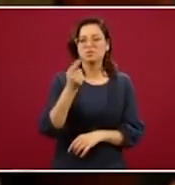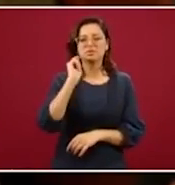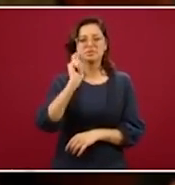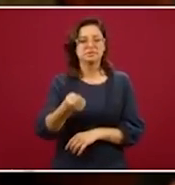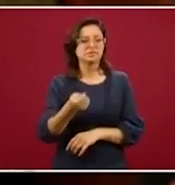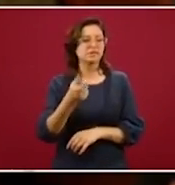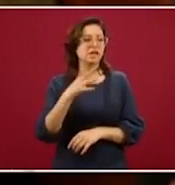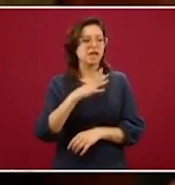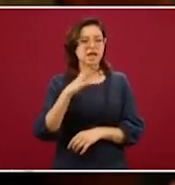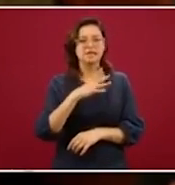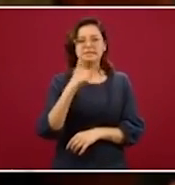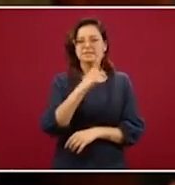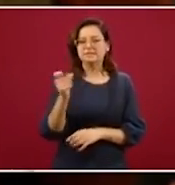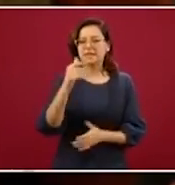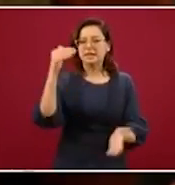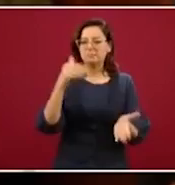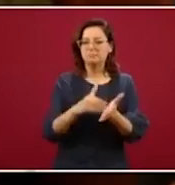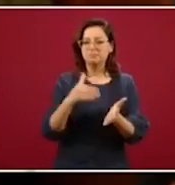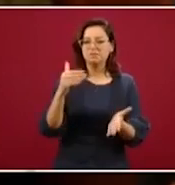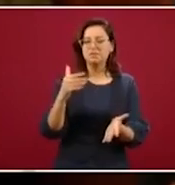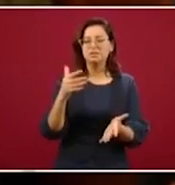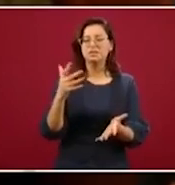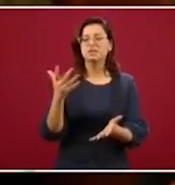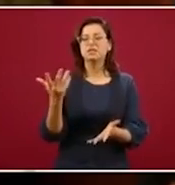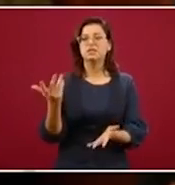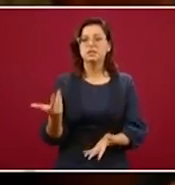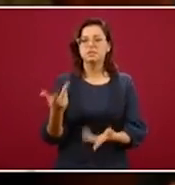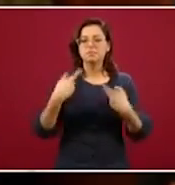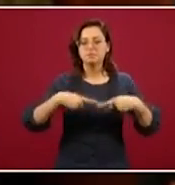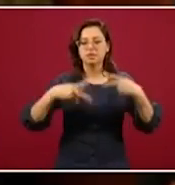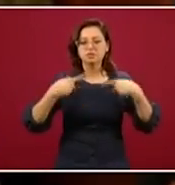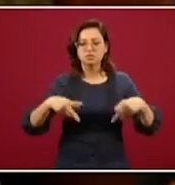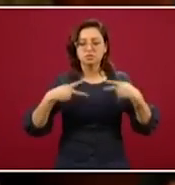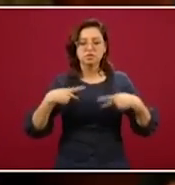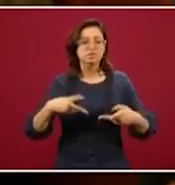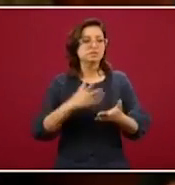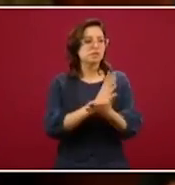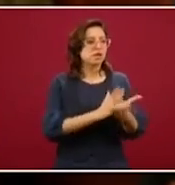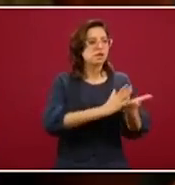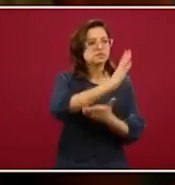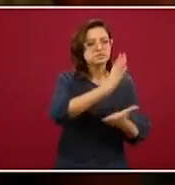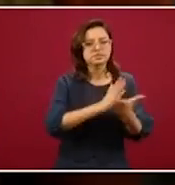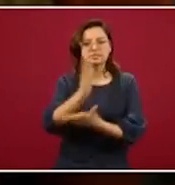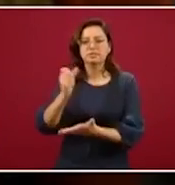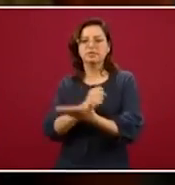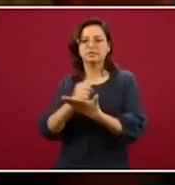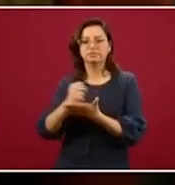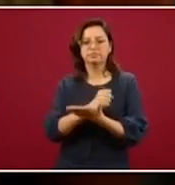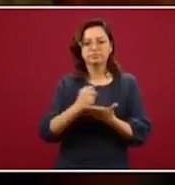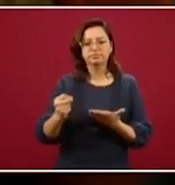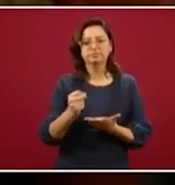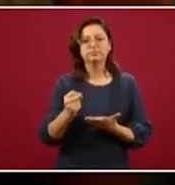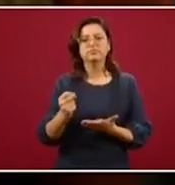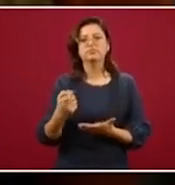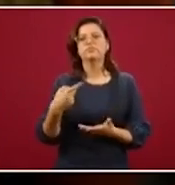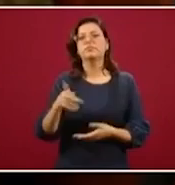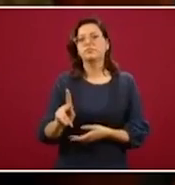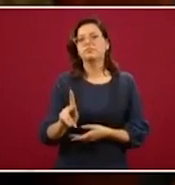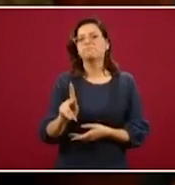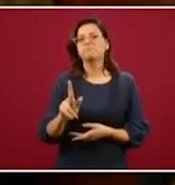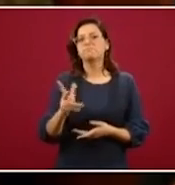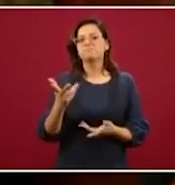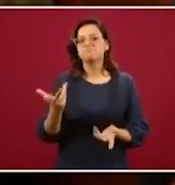tenemos alrededor de 100,000 posibles personas que puedan acceder a estos créditos a la palabra. Sin